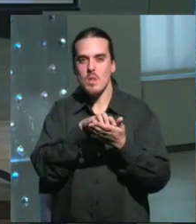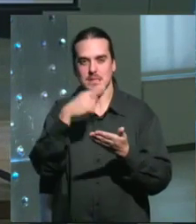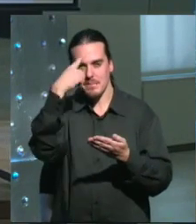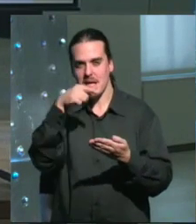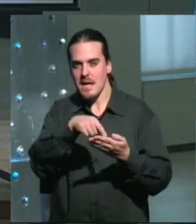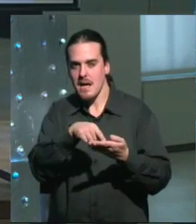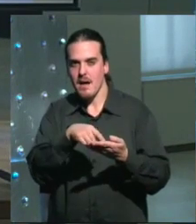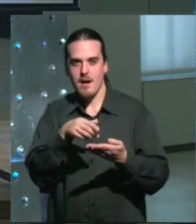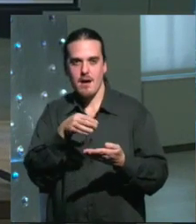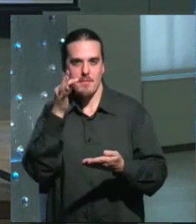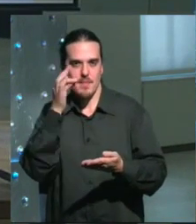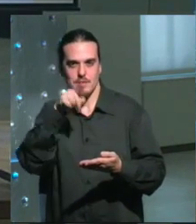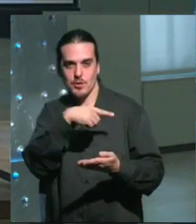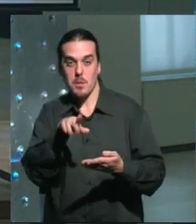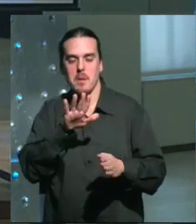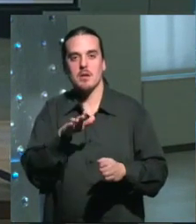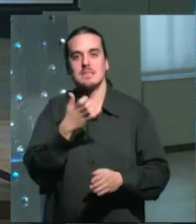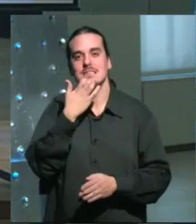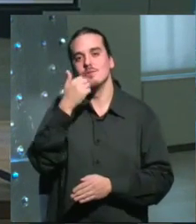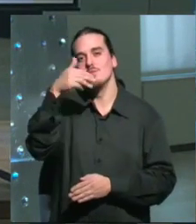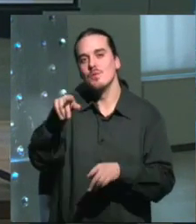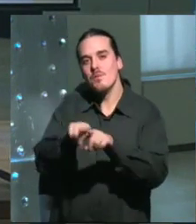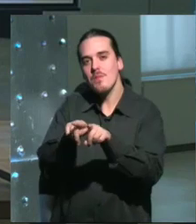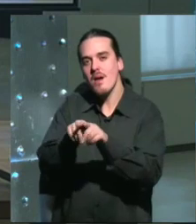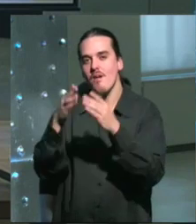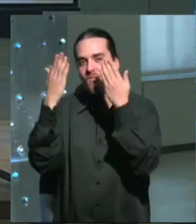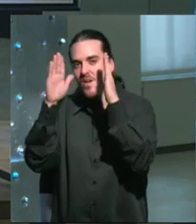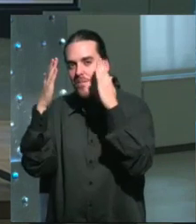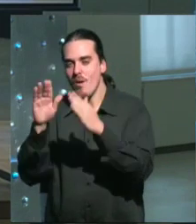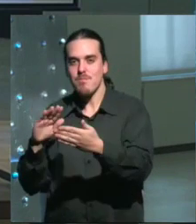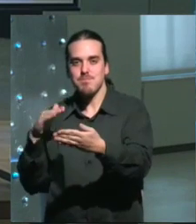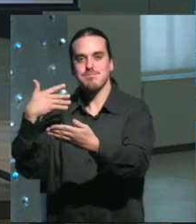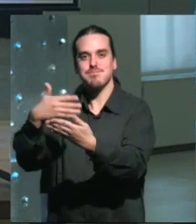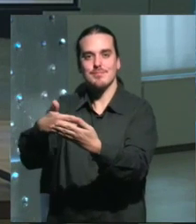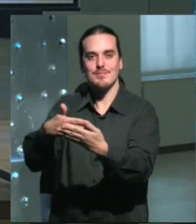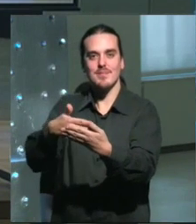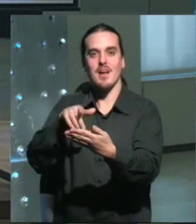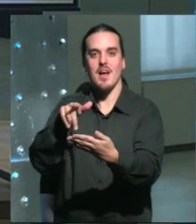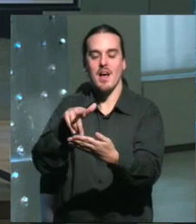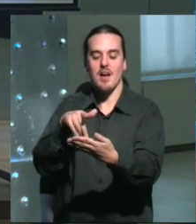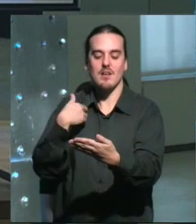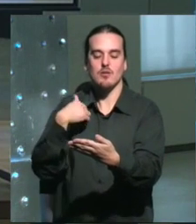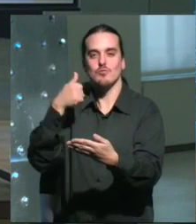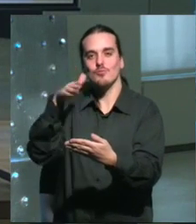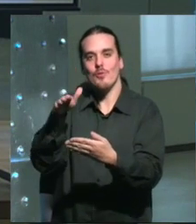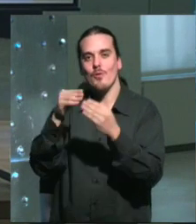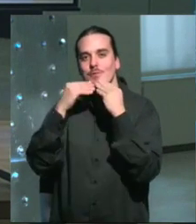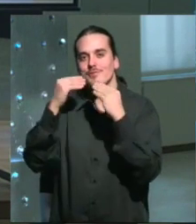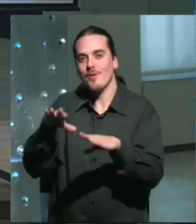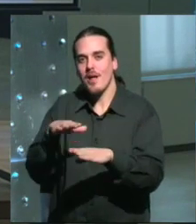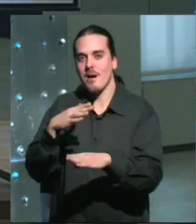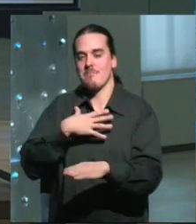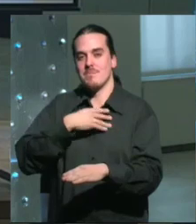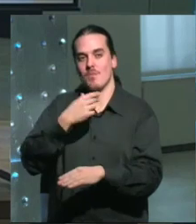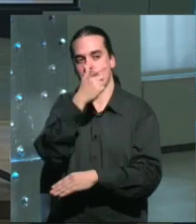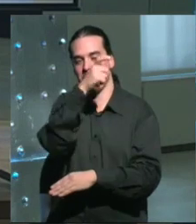cuelga en Facebook una fotografía habiendo participado en un mitin político y él llorando porque el candidato lo ha hecho llorar, probablemente digas, aquí pasa